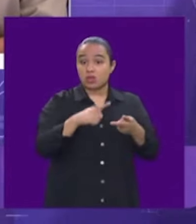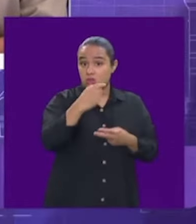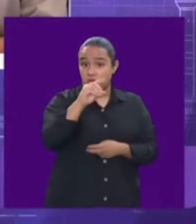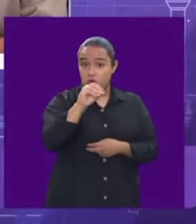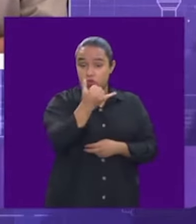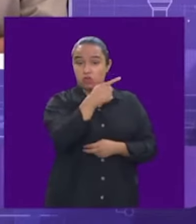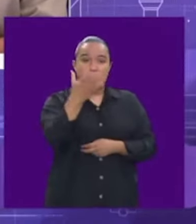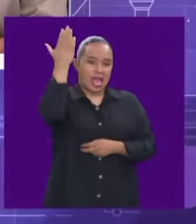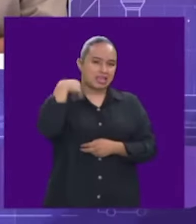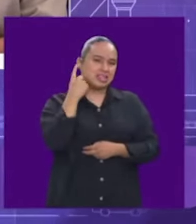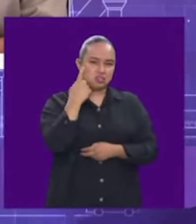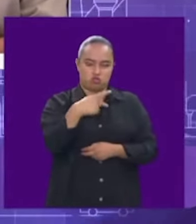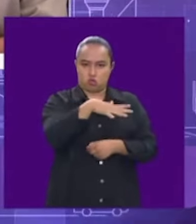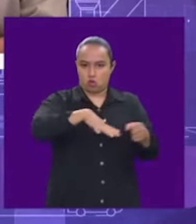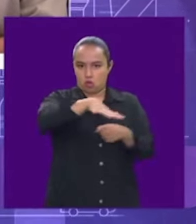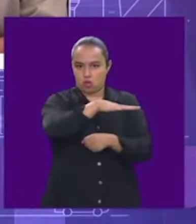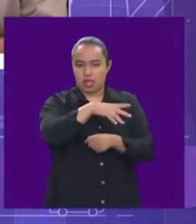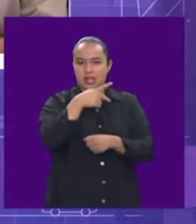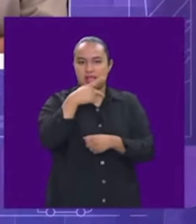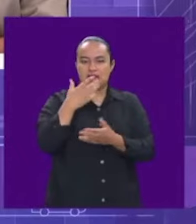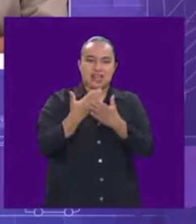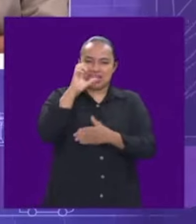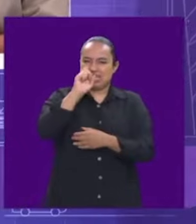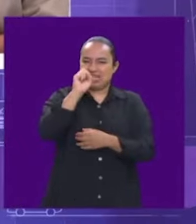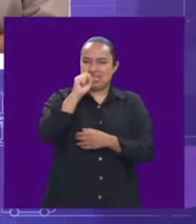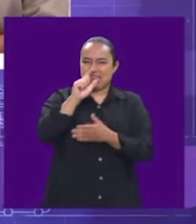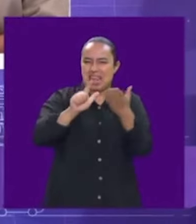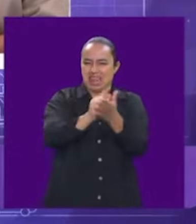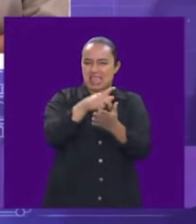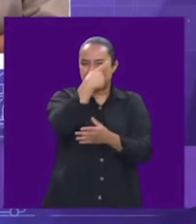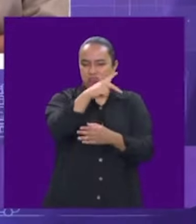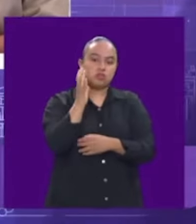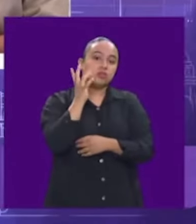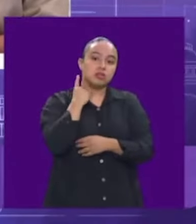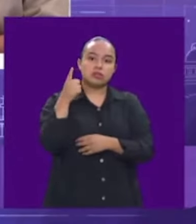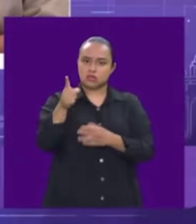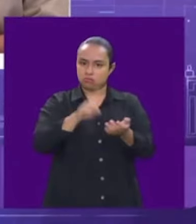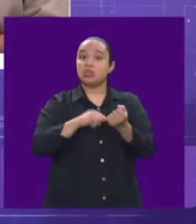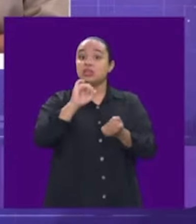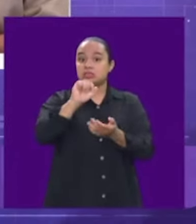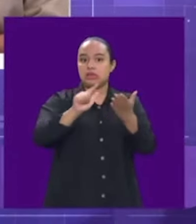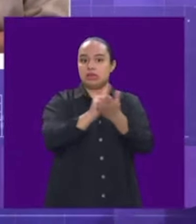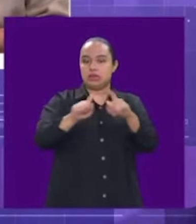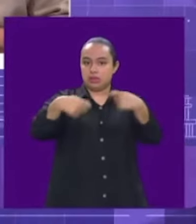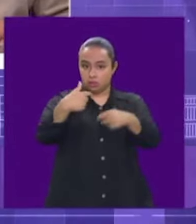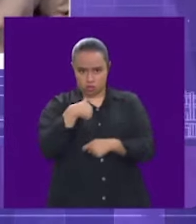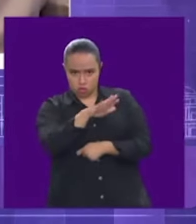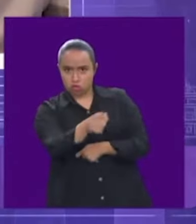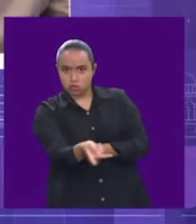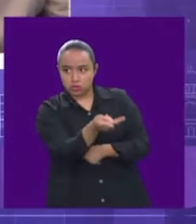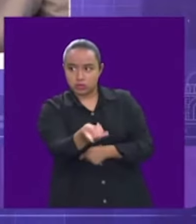siendo diputada local en la sexta legislatura quien promovió la regularización de ese predio te lo